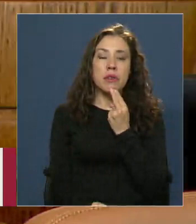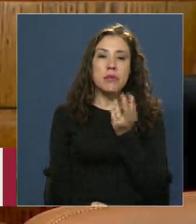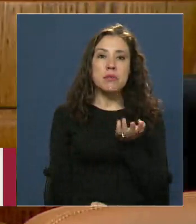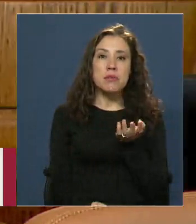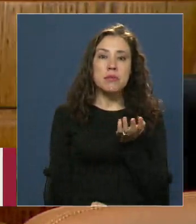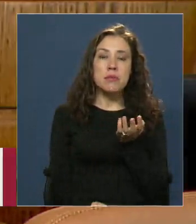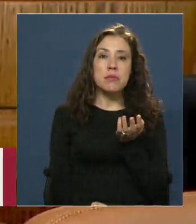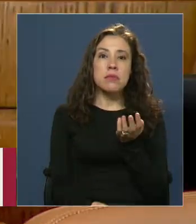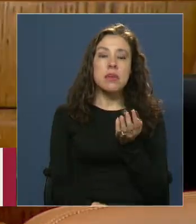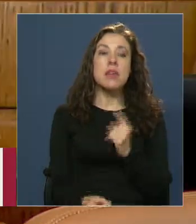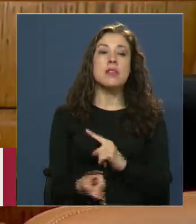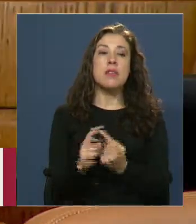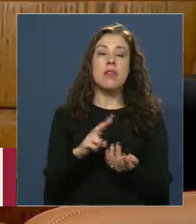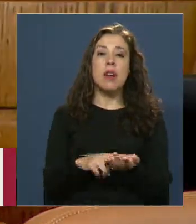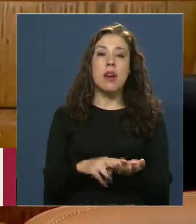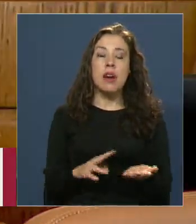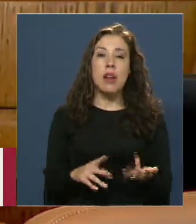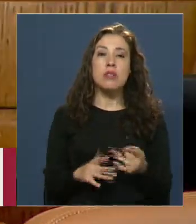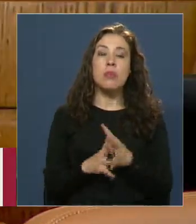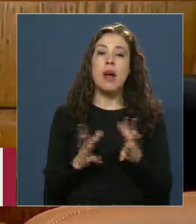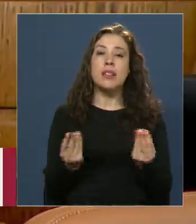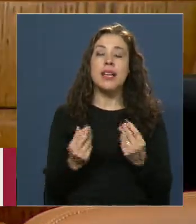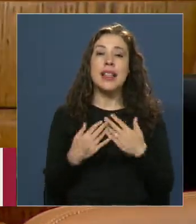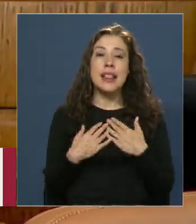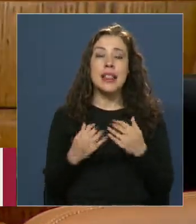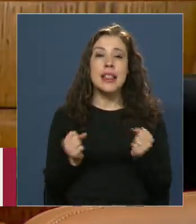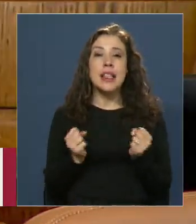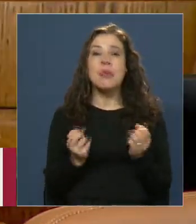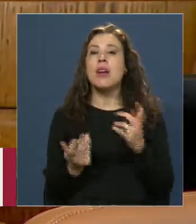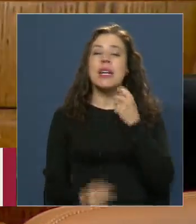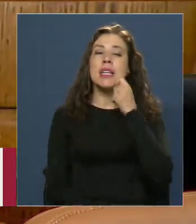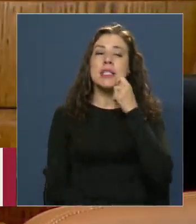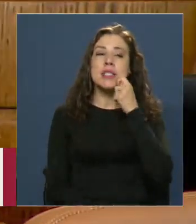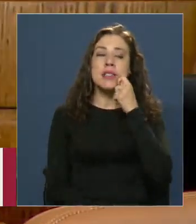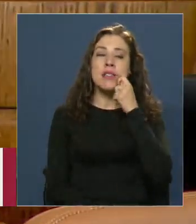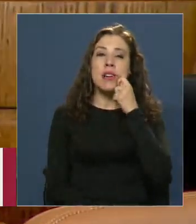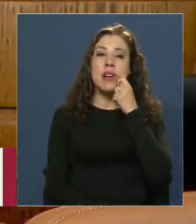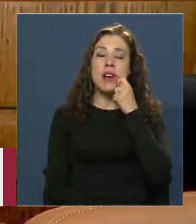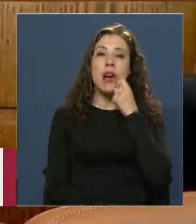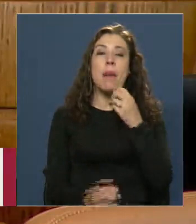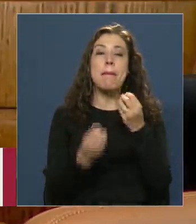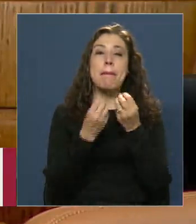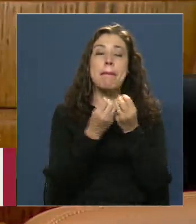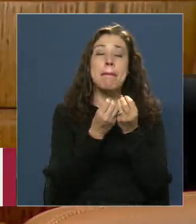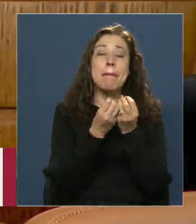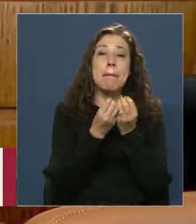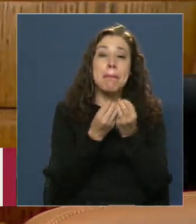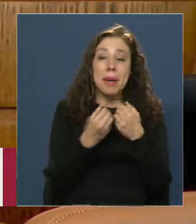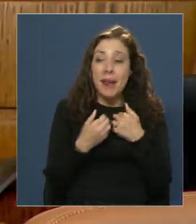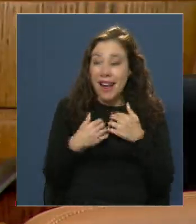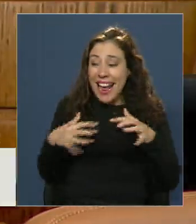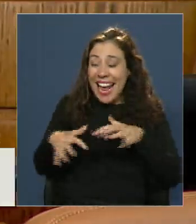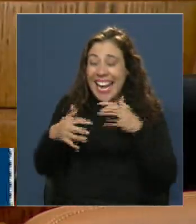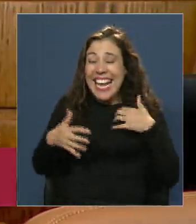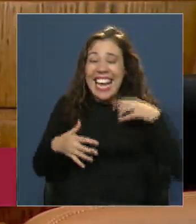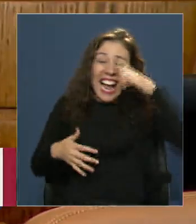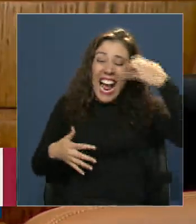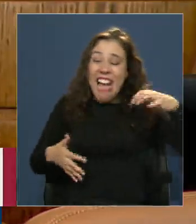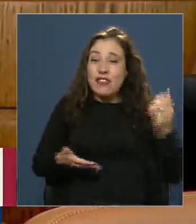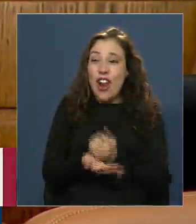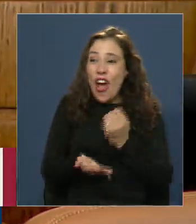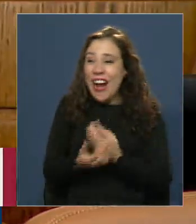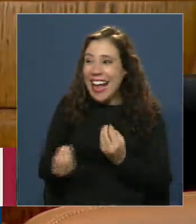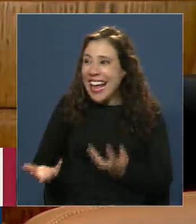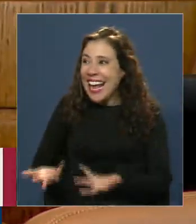que se materialice su mayor temor, que es perder lo que con tanto esfuerzo han